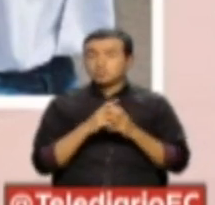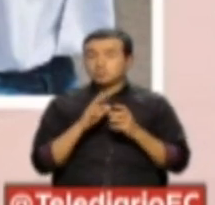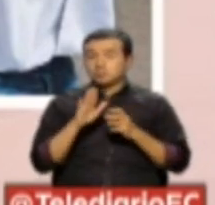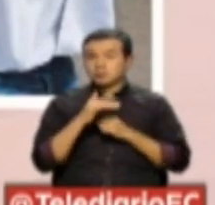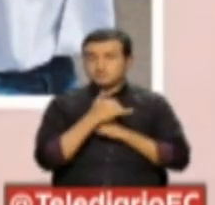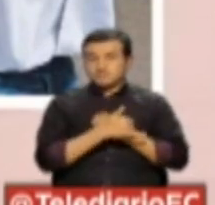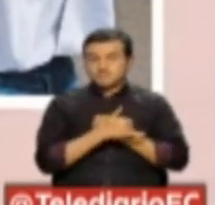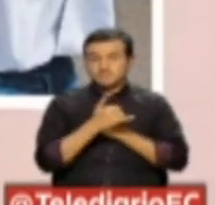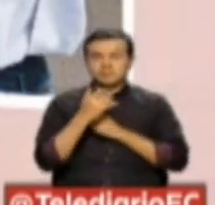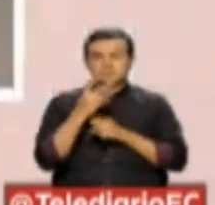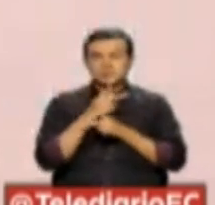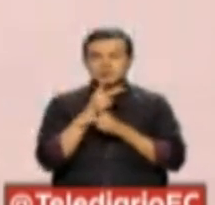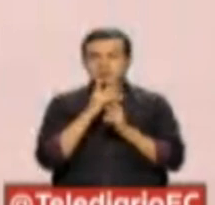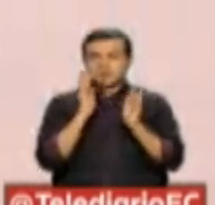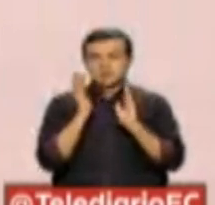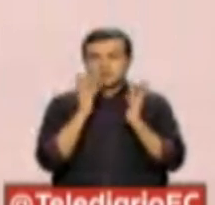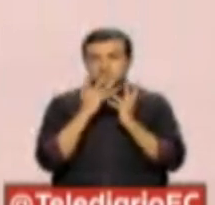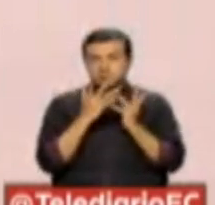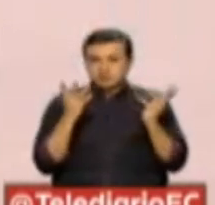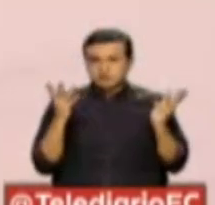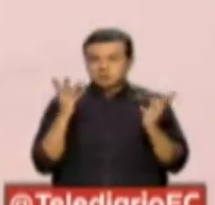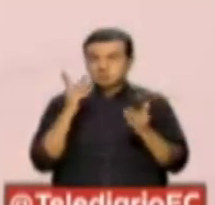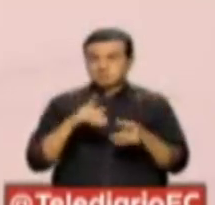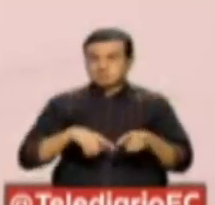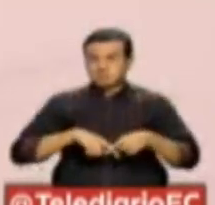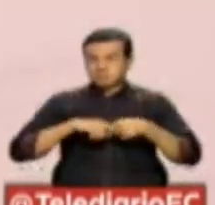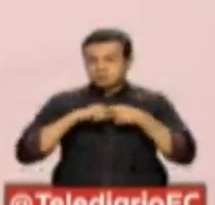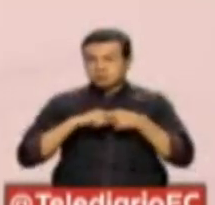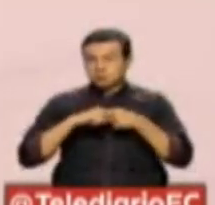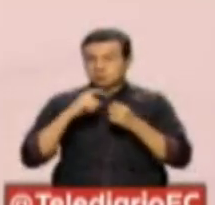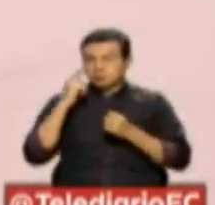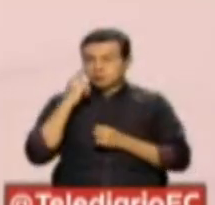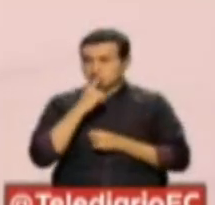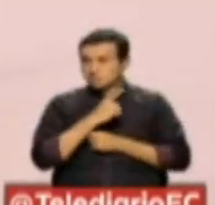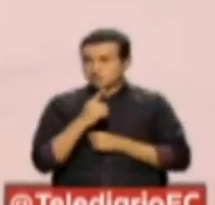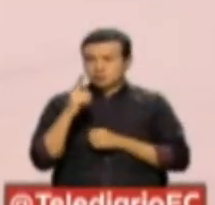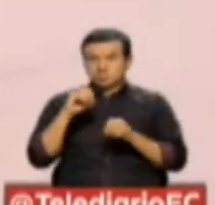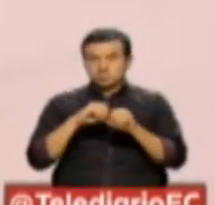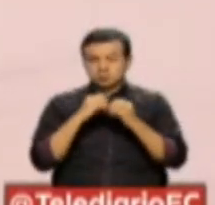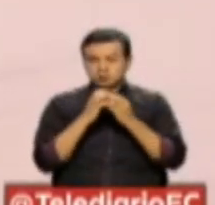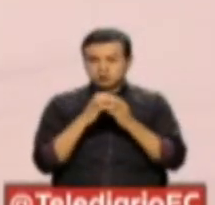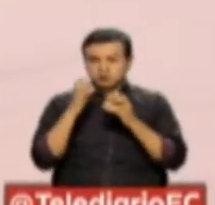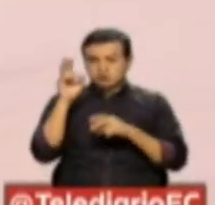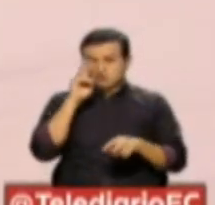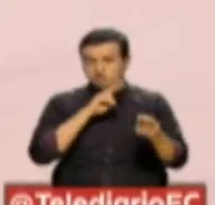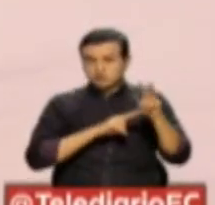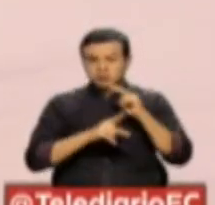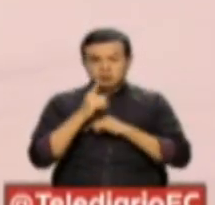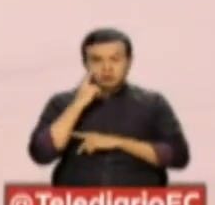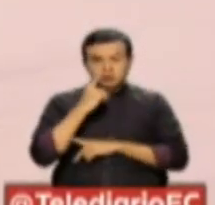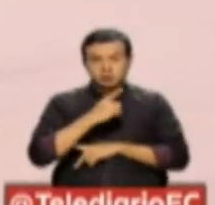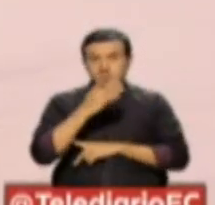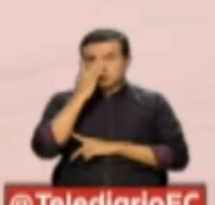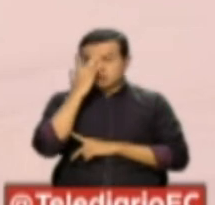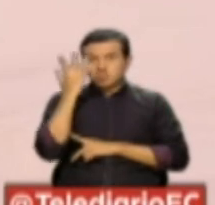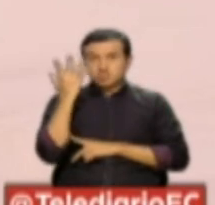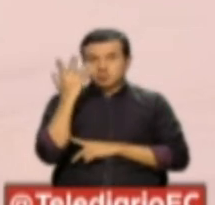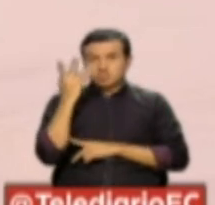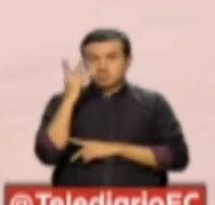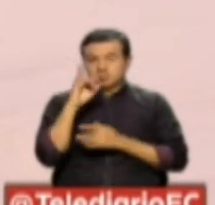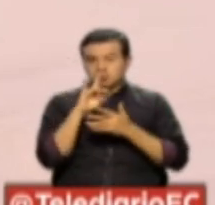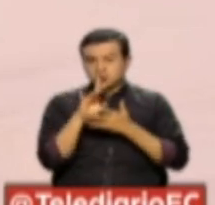en ese país consejo transitorio cesa al ente electoral el organismo evaluador encontró causales para la